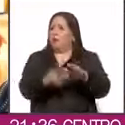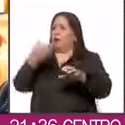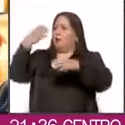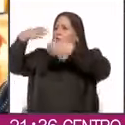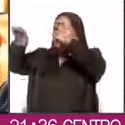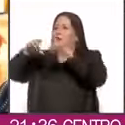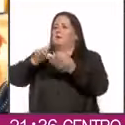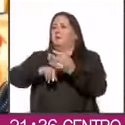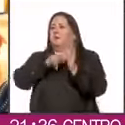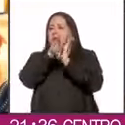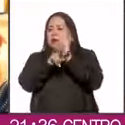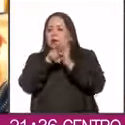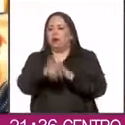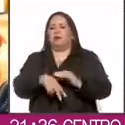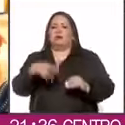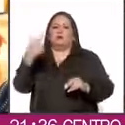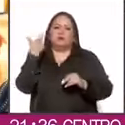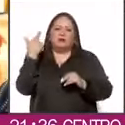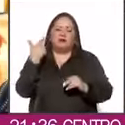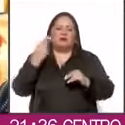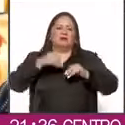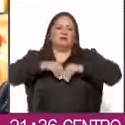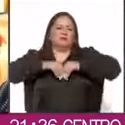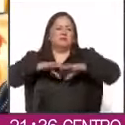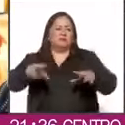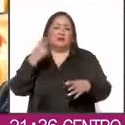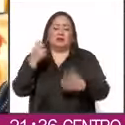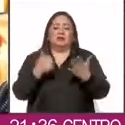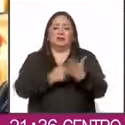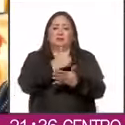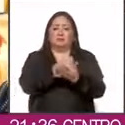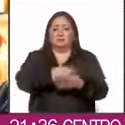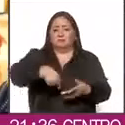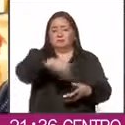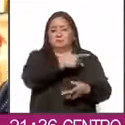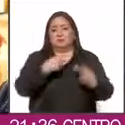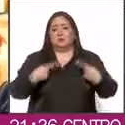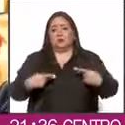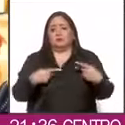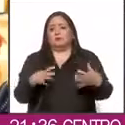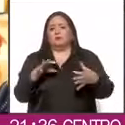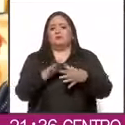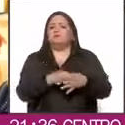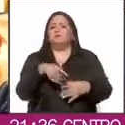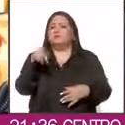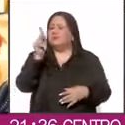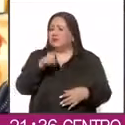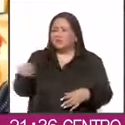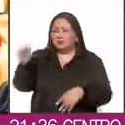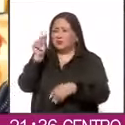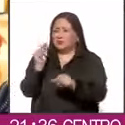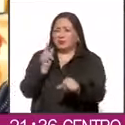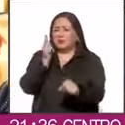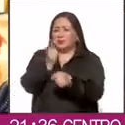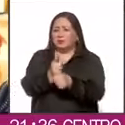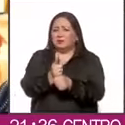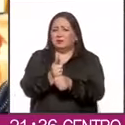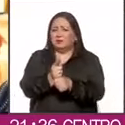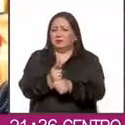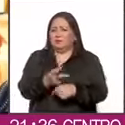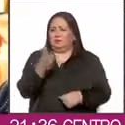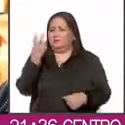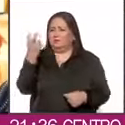audios falsos la solidaridad ciudadana. No se dan cuenta estas y